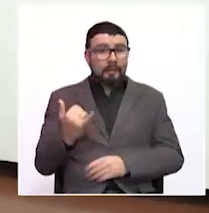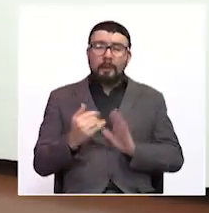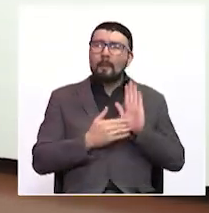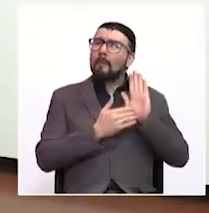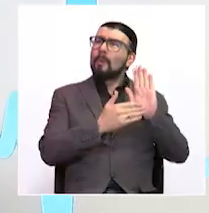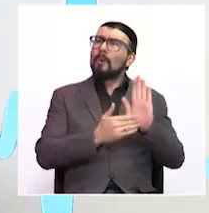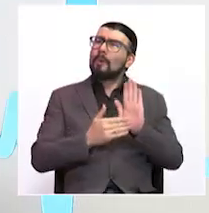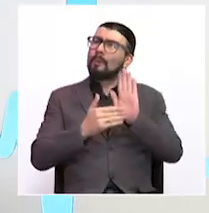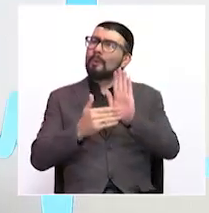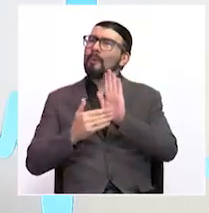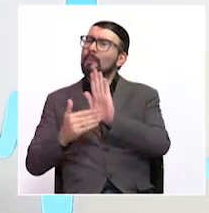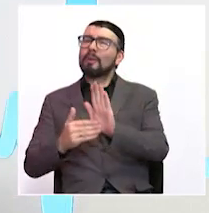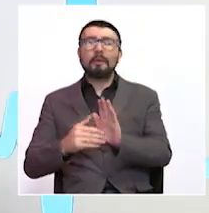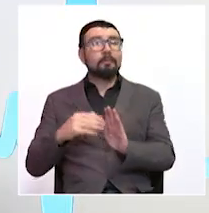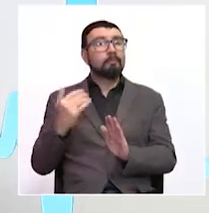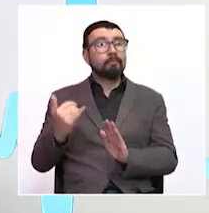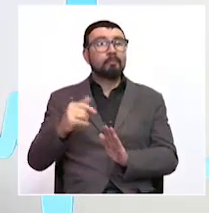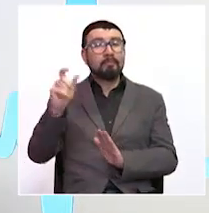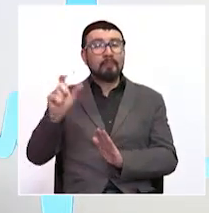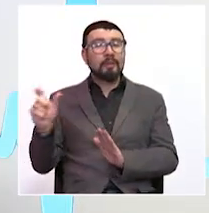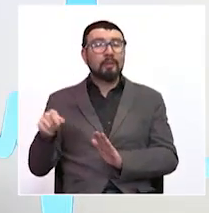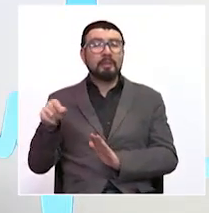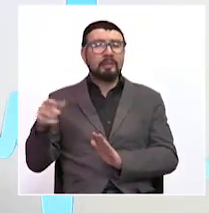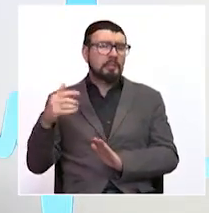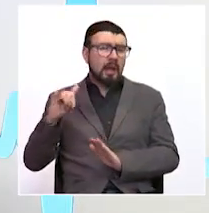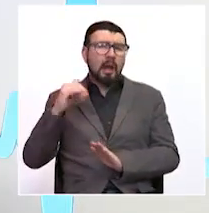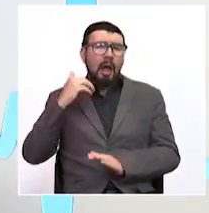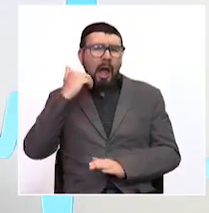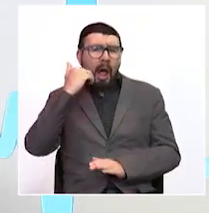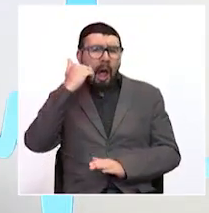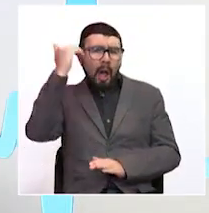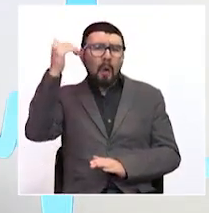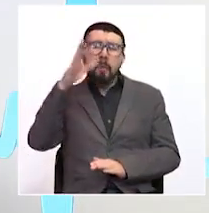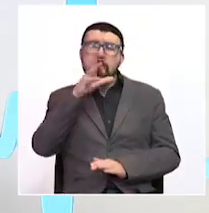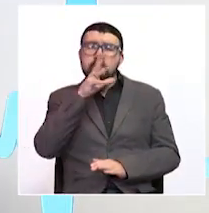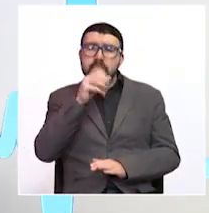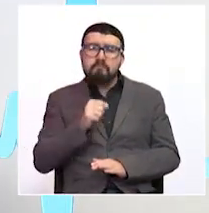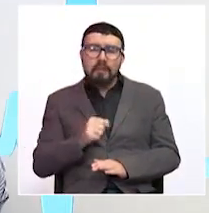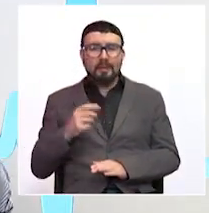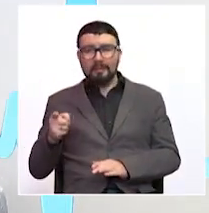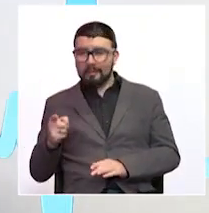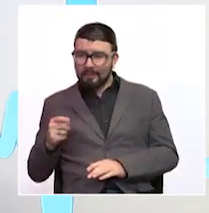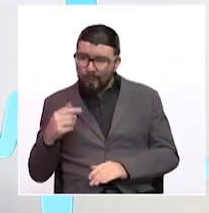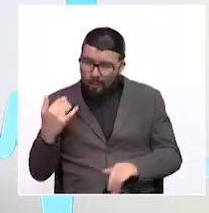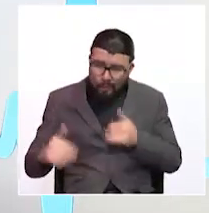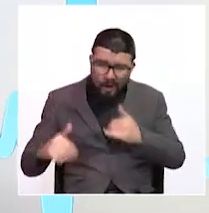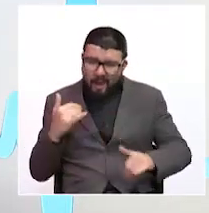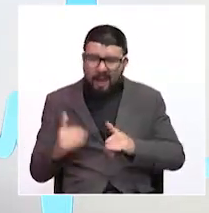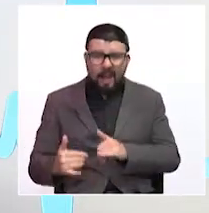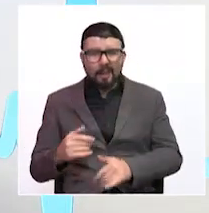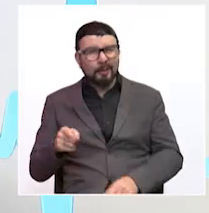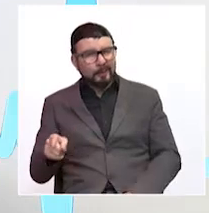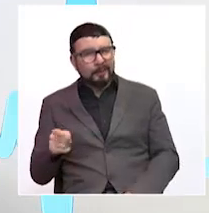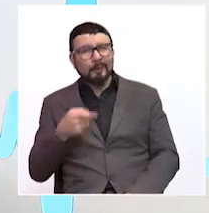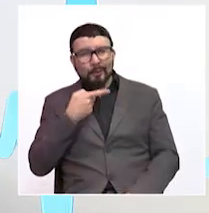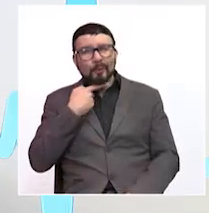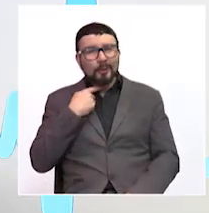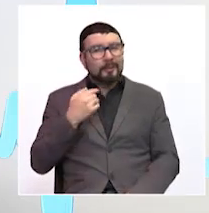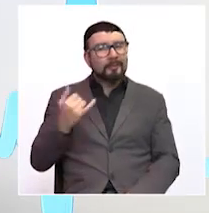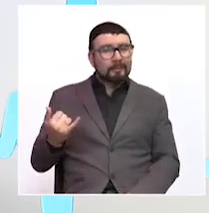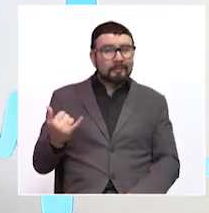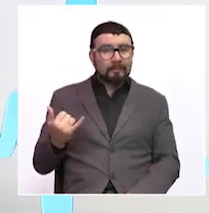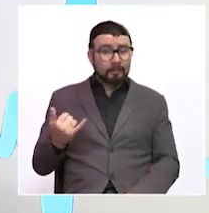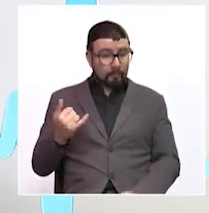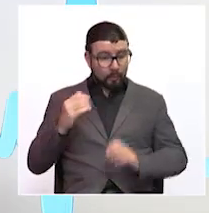veía hace poco de personas ya como dicen adultos contemporáneos jugando y divirtiéndose el